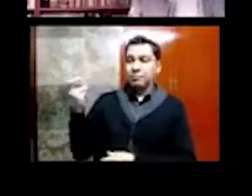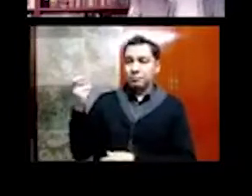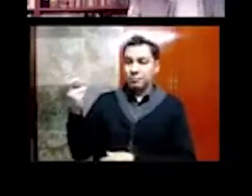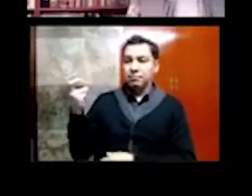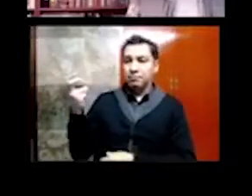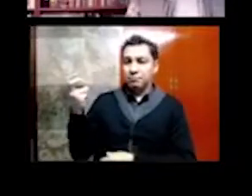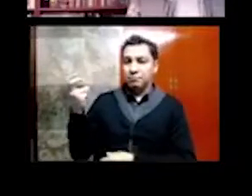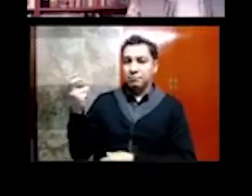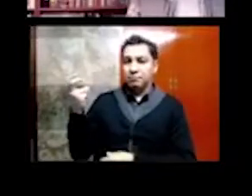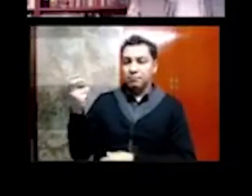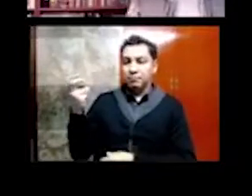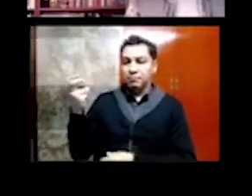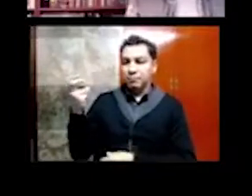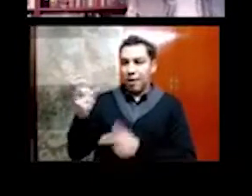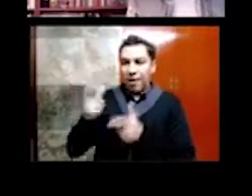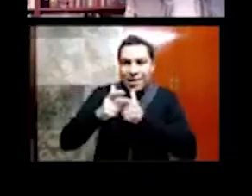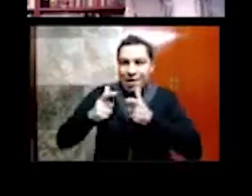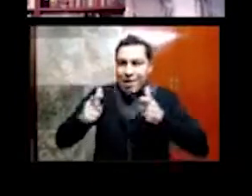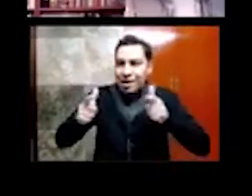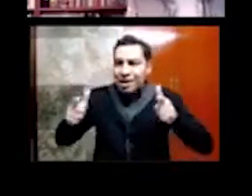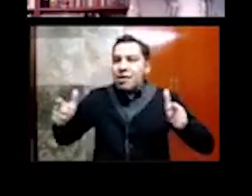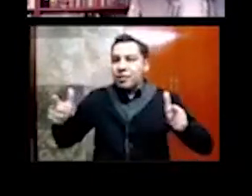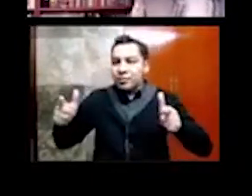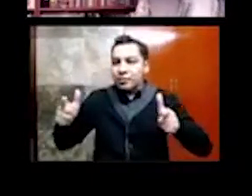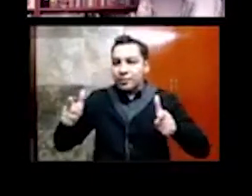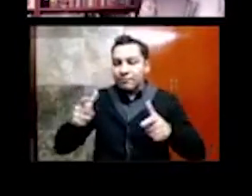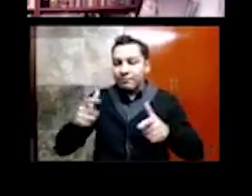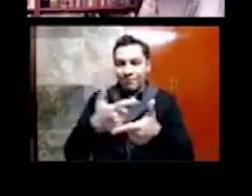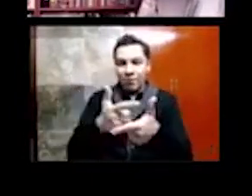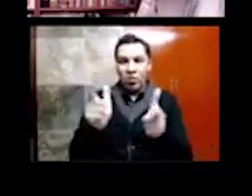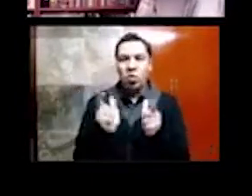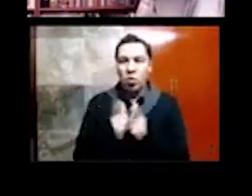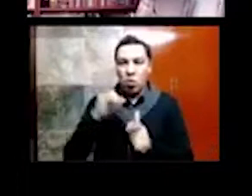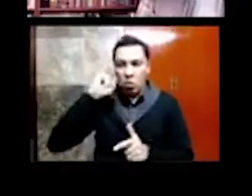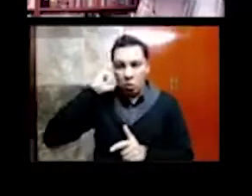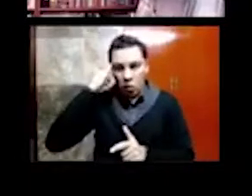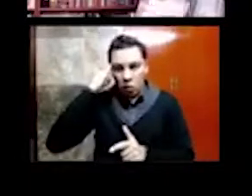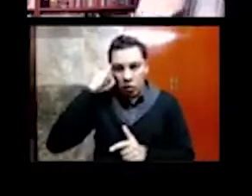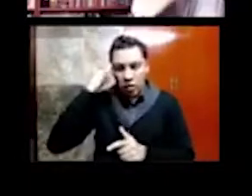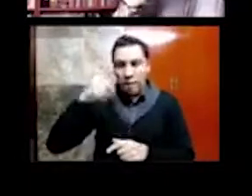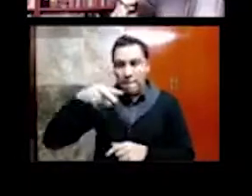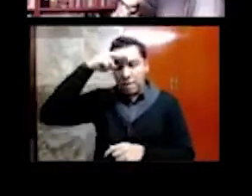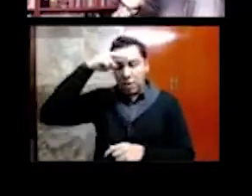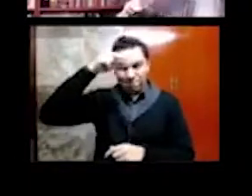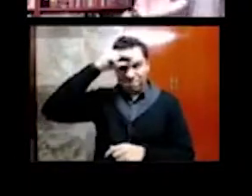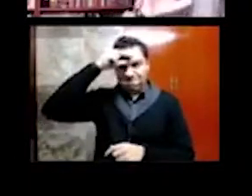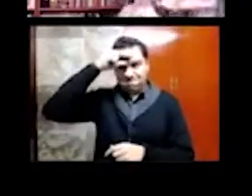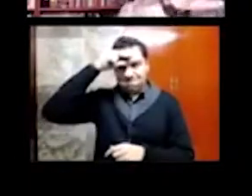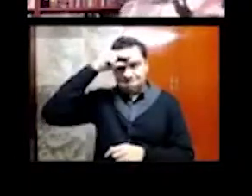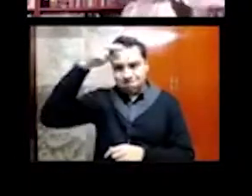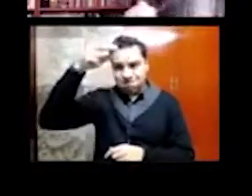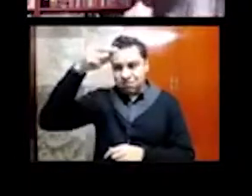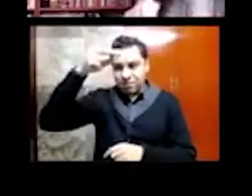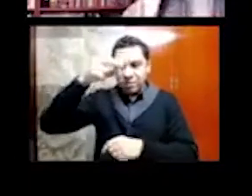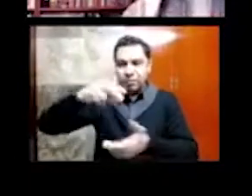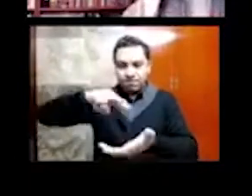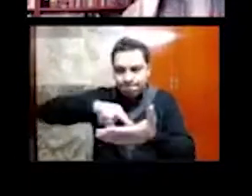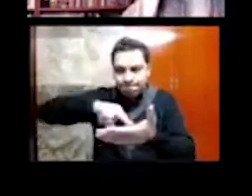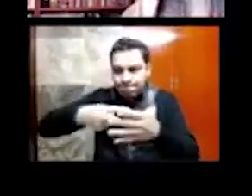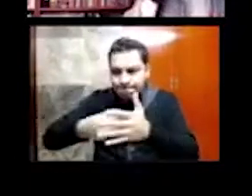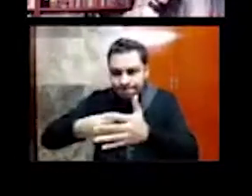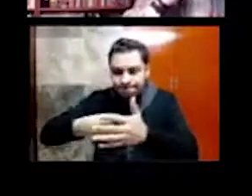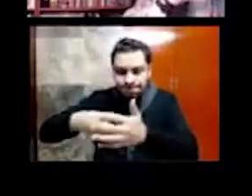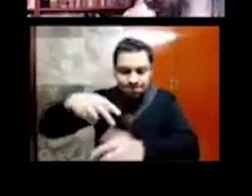hechos arquitectónicos mesoamericanos. Está en la imagen superior, pueden ver cómo